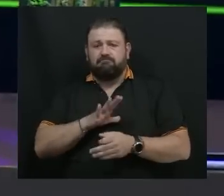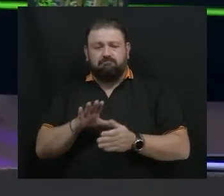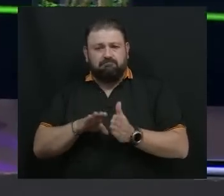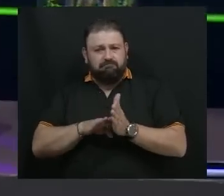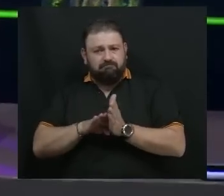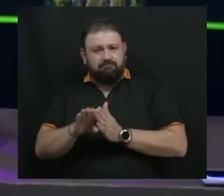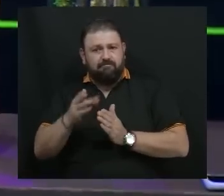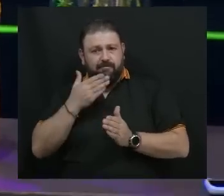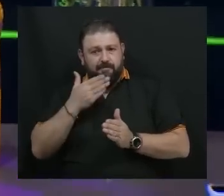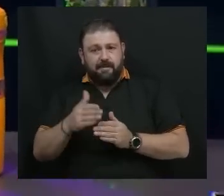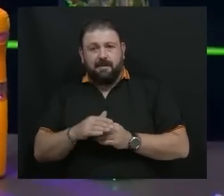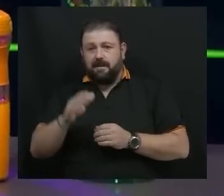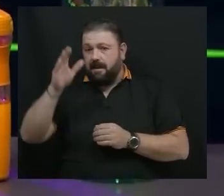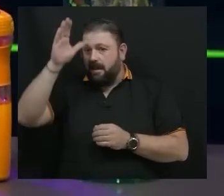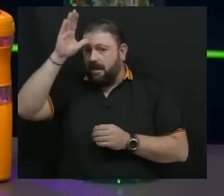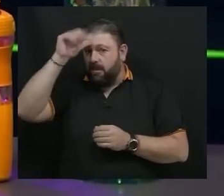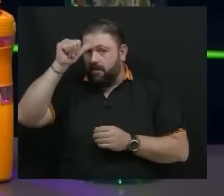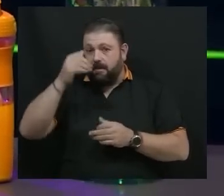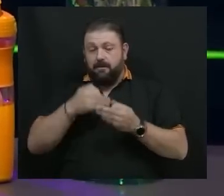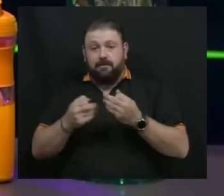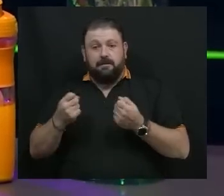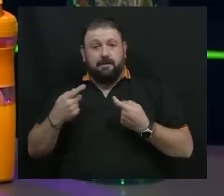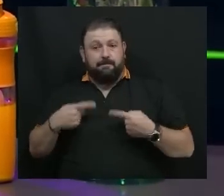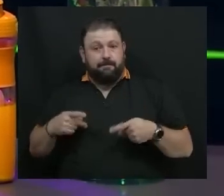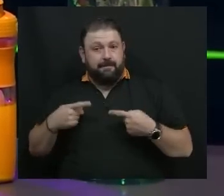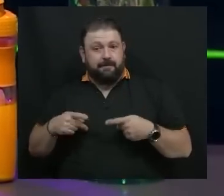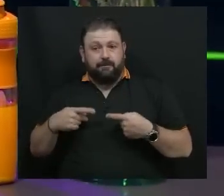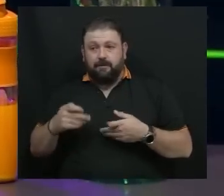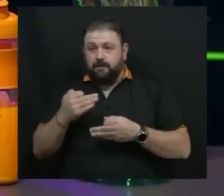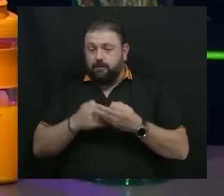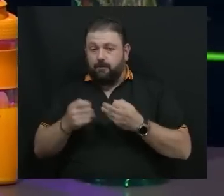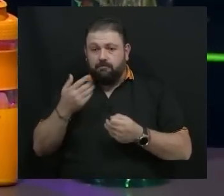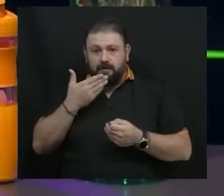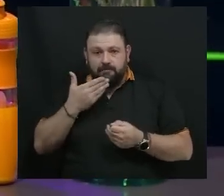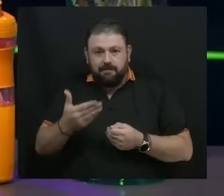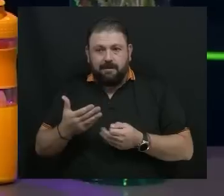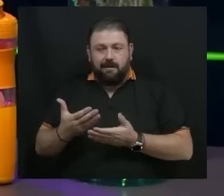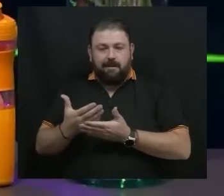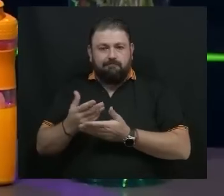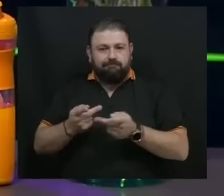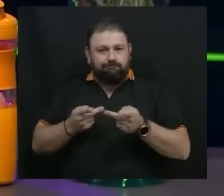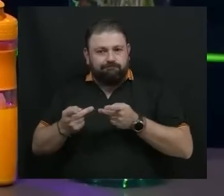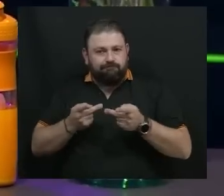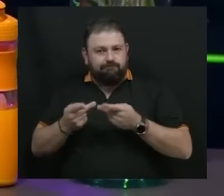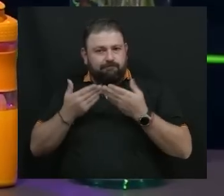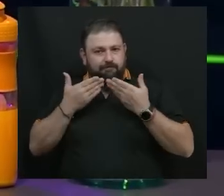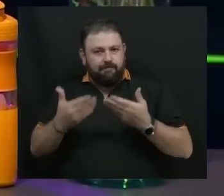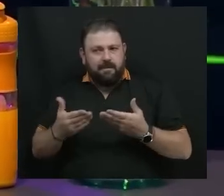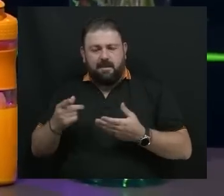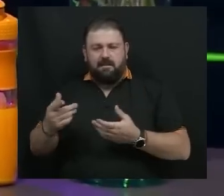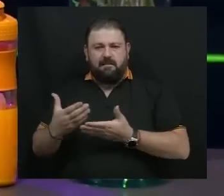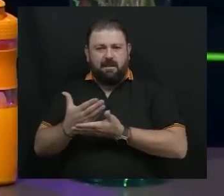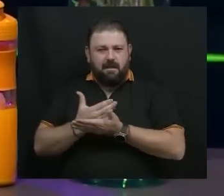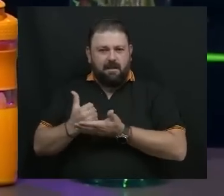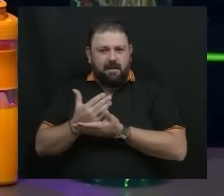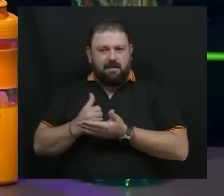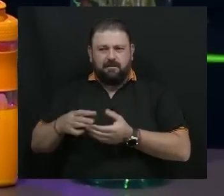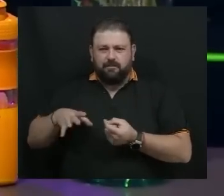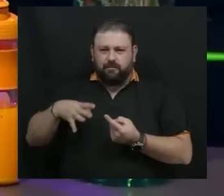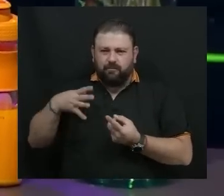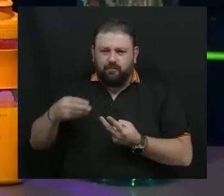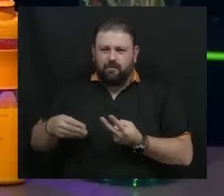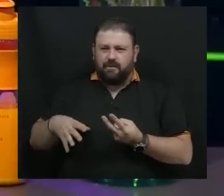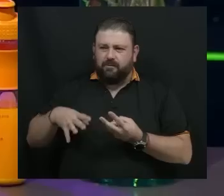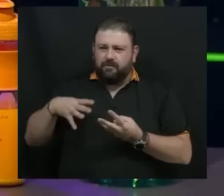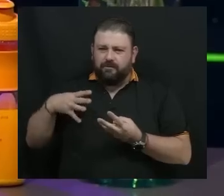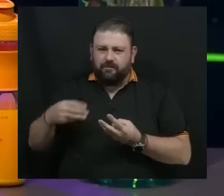esquema? Recuerda que la mayoría de personas está programada para ganar por el 100% de su propio esfuerzo. Cuando te,